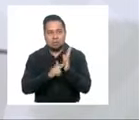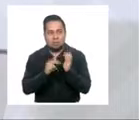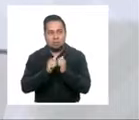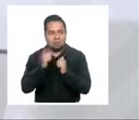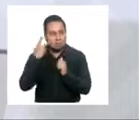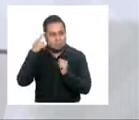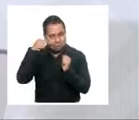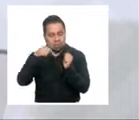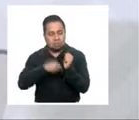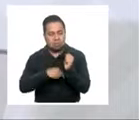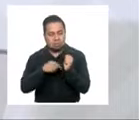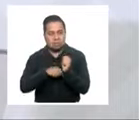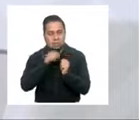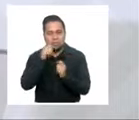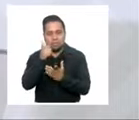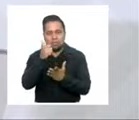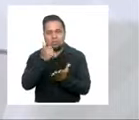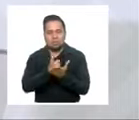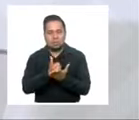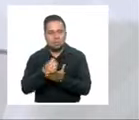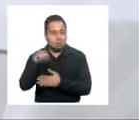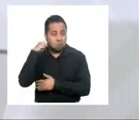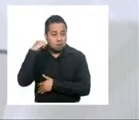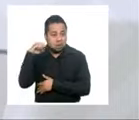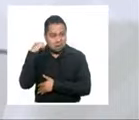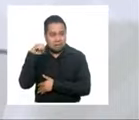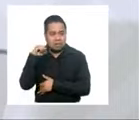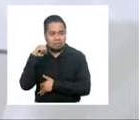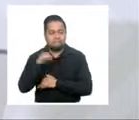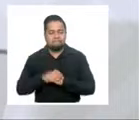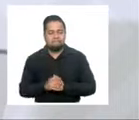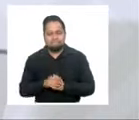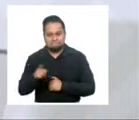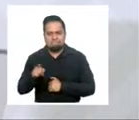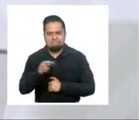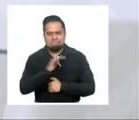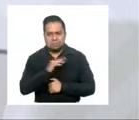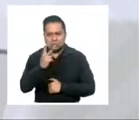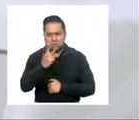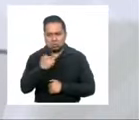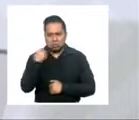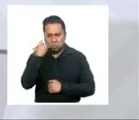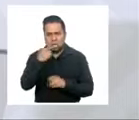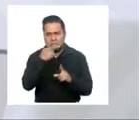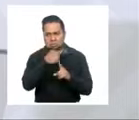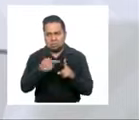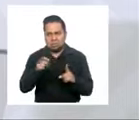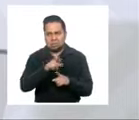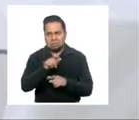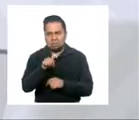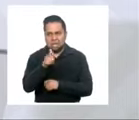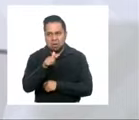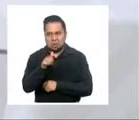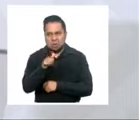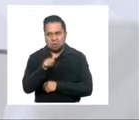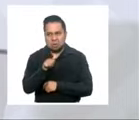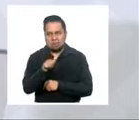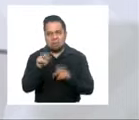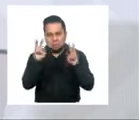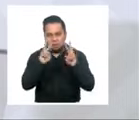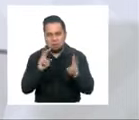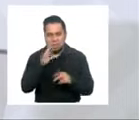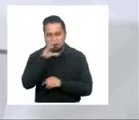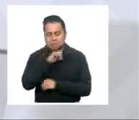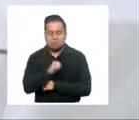Puerto Escondido, y desde la ciudad de Oaxaca puedes llegar a 2 horas y media después de agosto, en verano, que hará